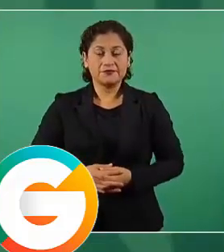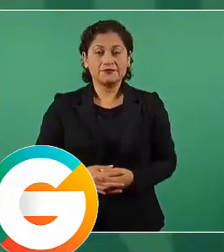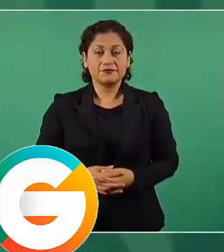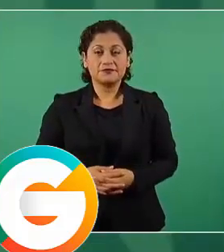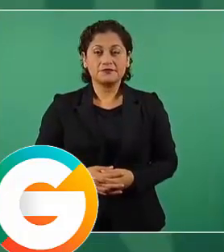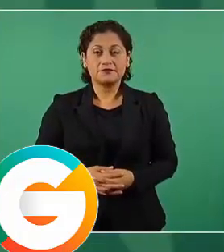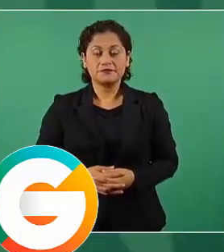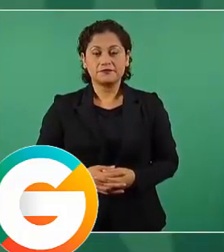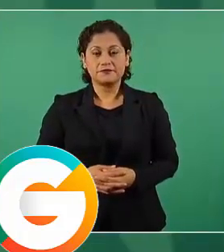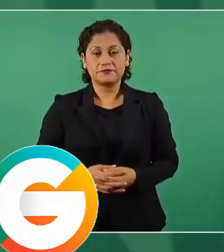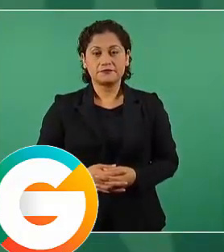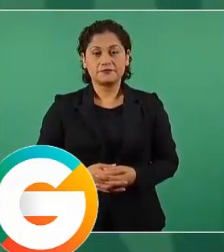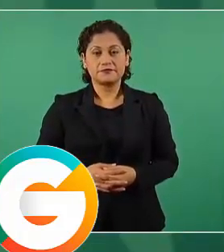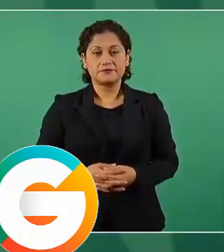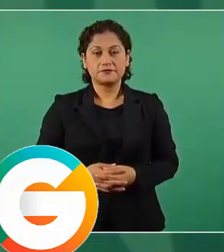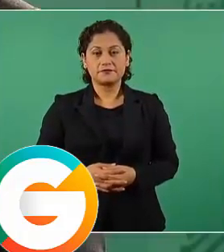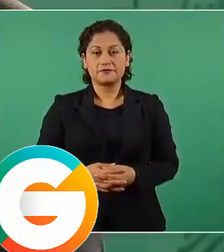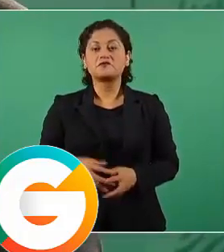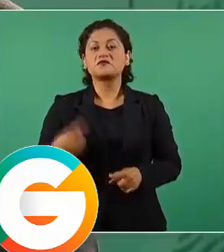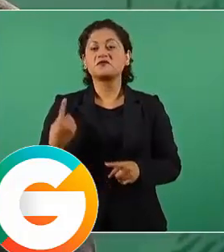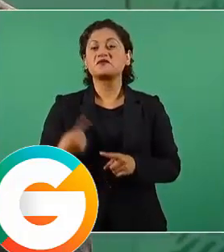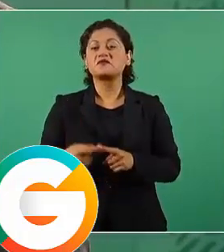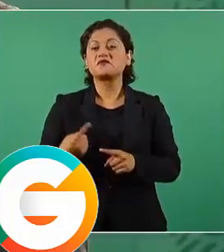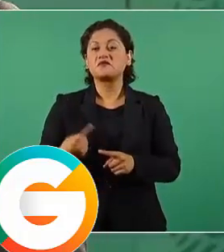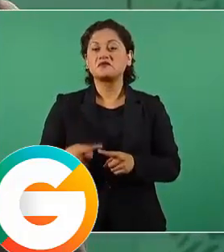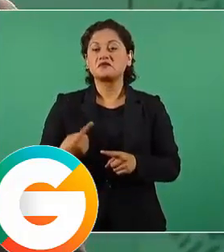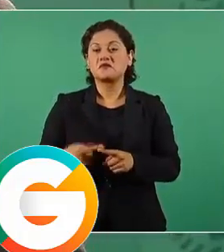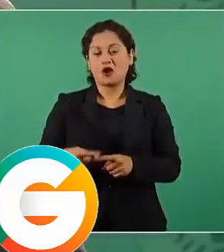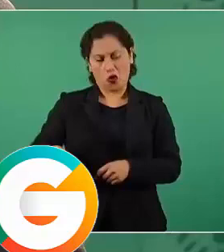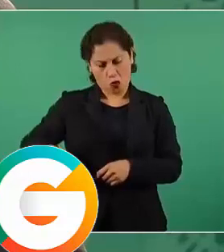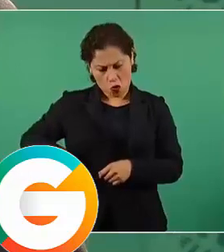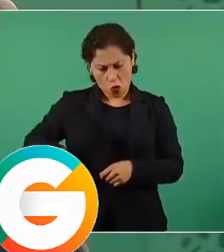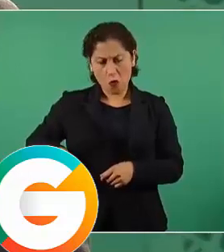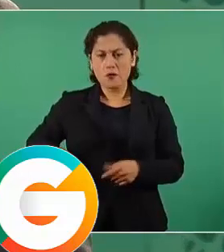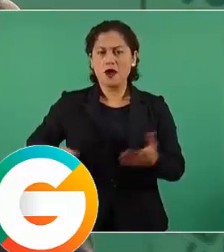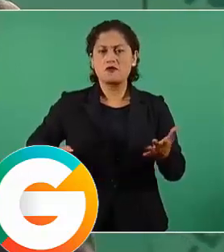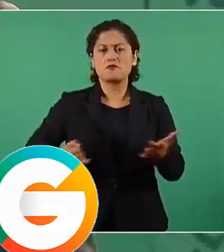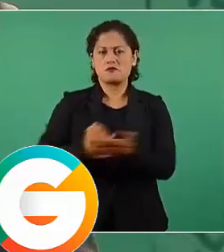Y fue el gobierno de masacres.